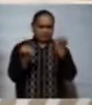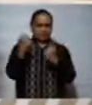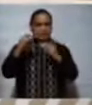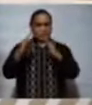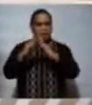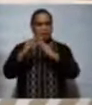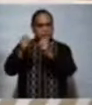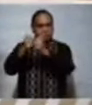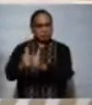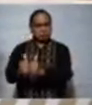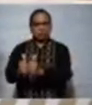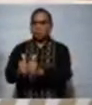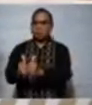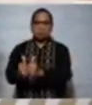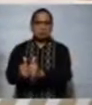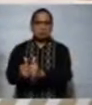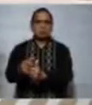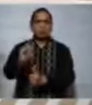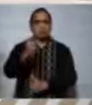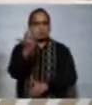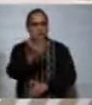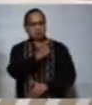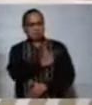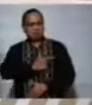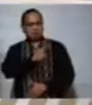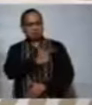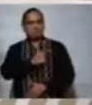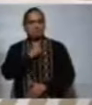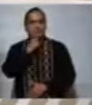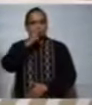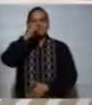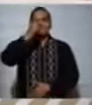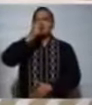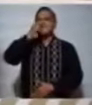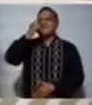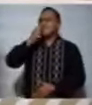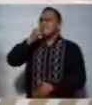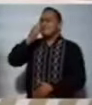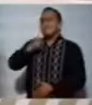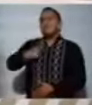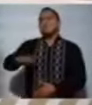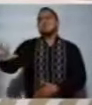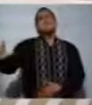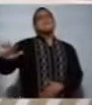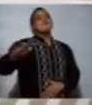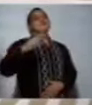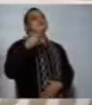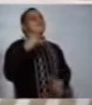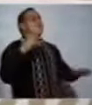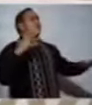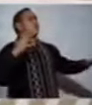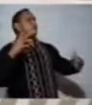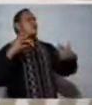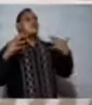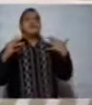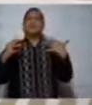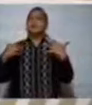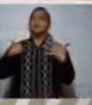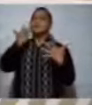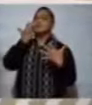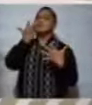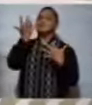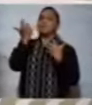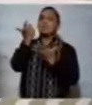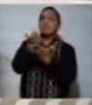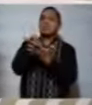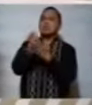en la casa, pero eso era lo que le gustaba a él presumir. Un muchacho que le digo, no sé por qué le entró esa arrogancia, esa obsesión por